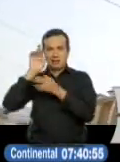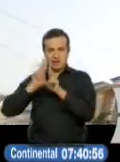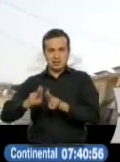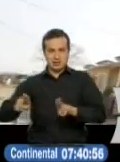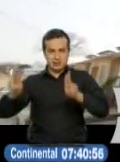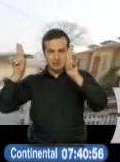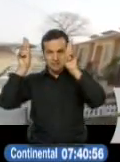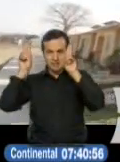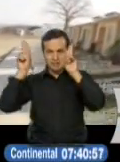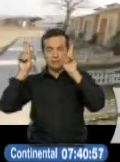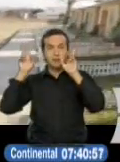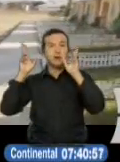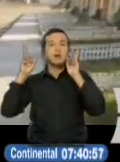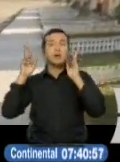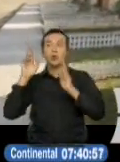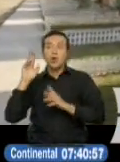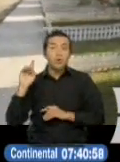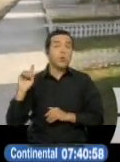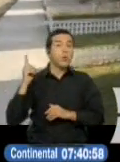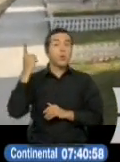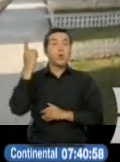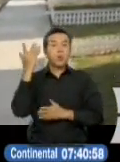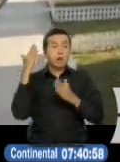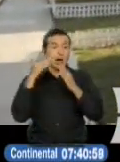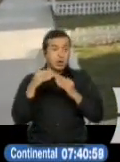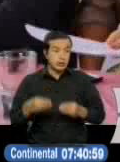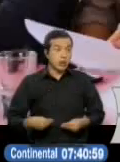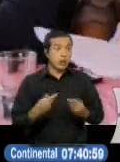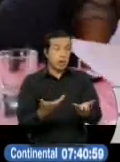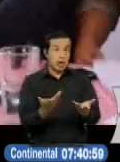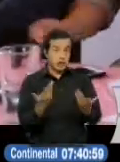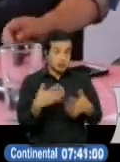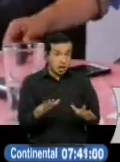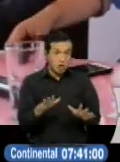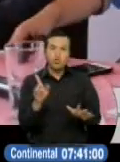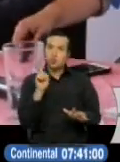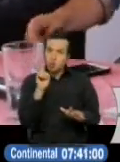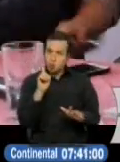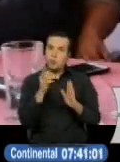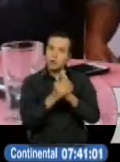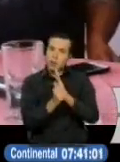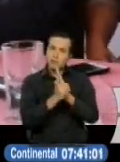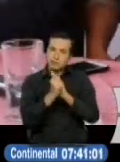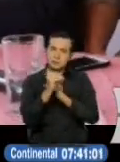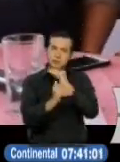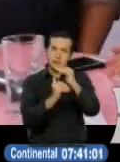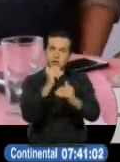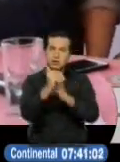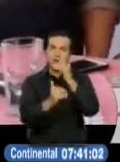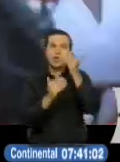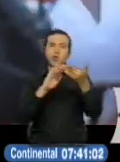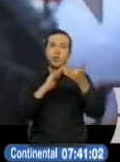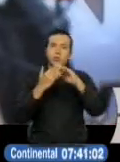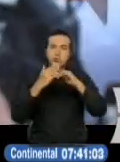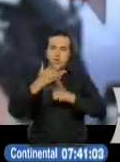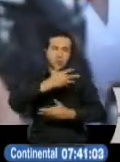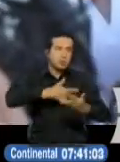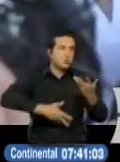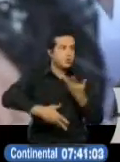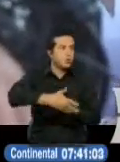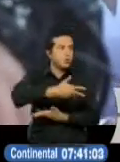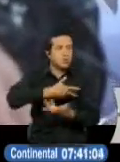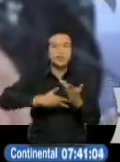Naciones Unidas. Pero no solo se trata de dotar de techo, habrá un proceso de capacitación para crear comunidad. Un sitio